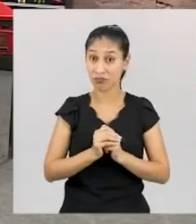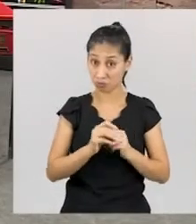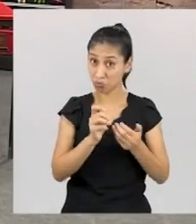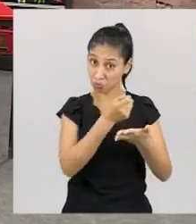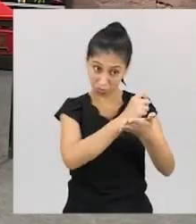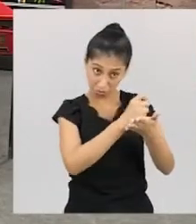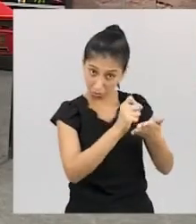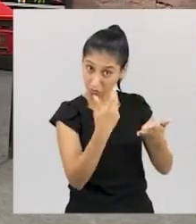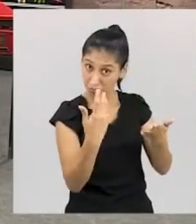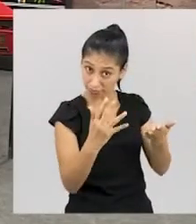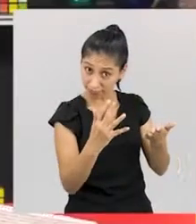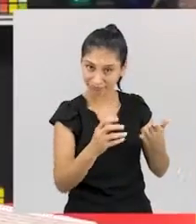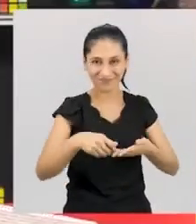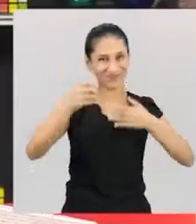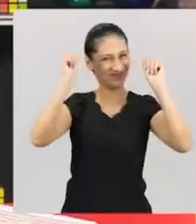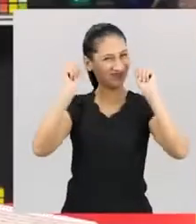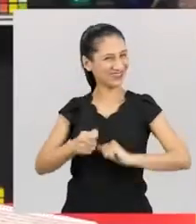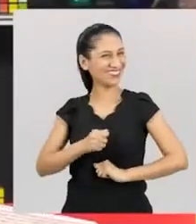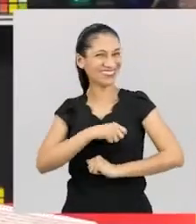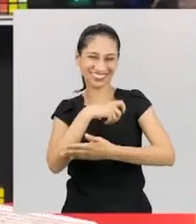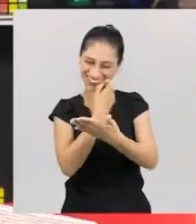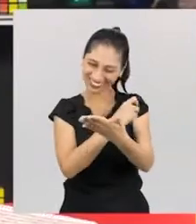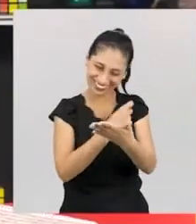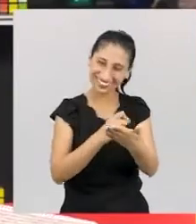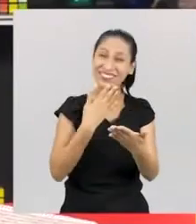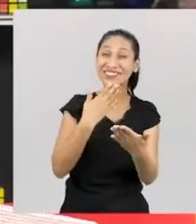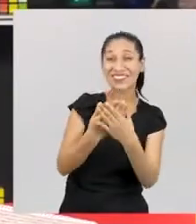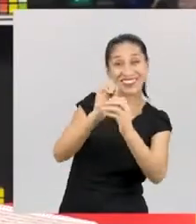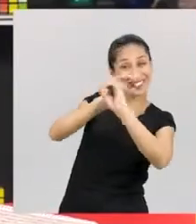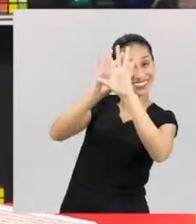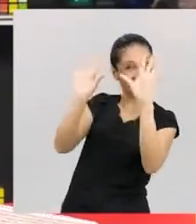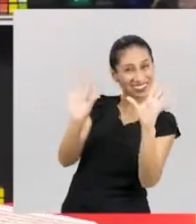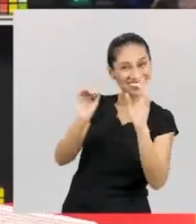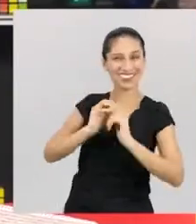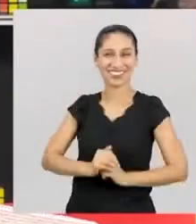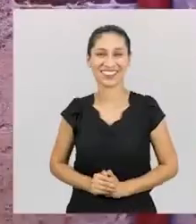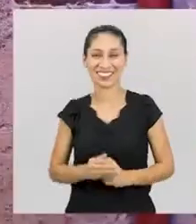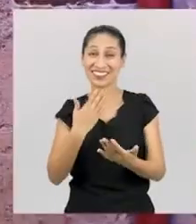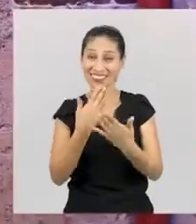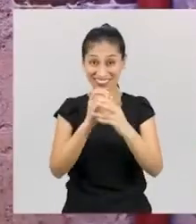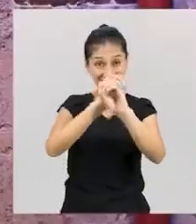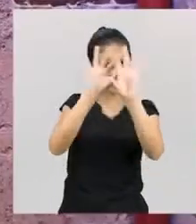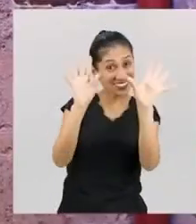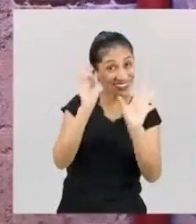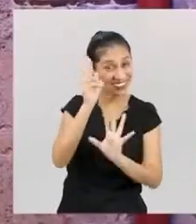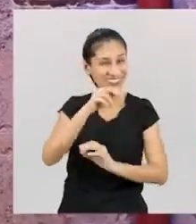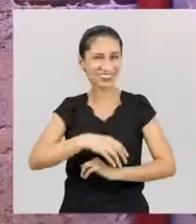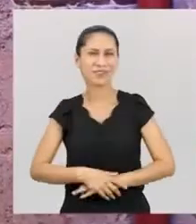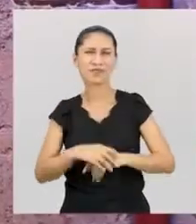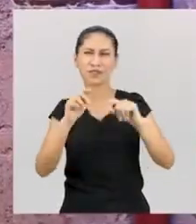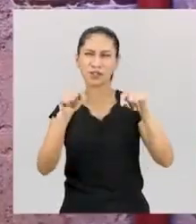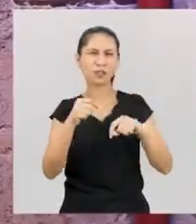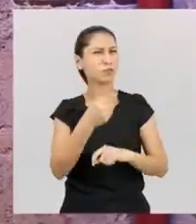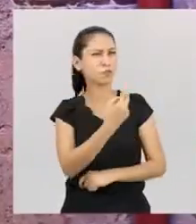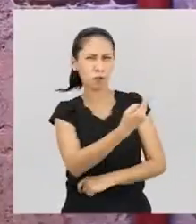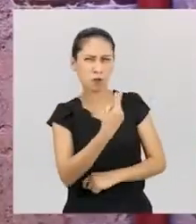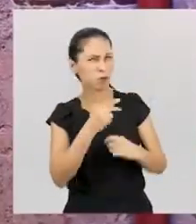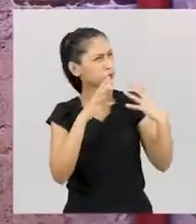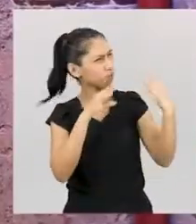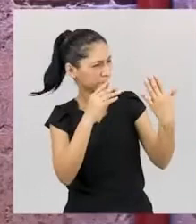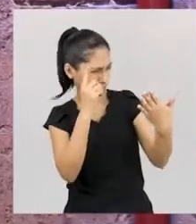a la mano algo para escribir? Así es, profesora. Muy buenos días. Buenos días, profe. Hemos